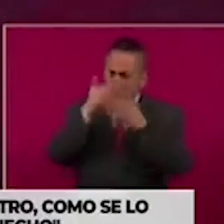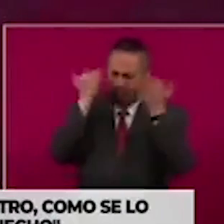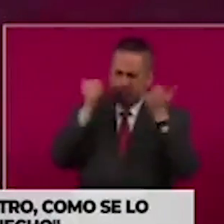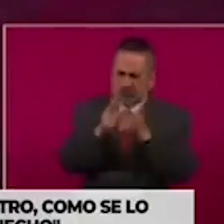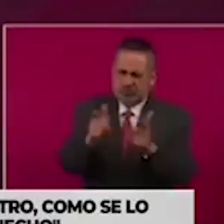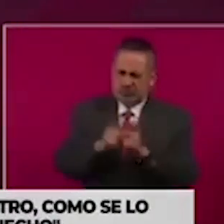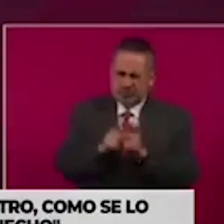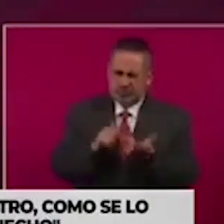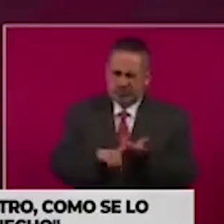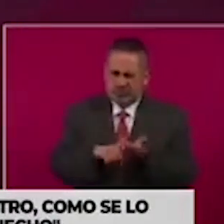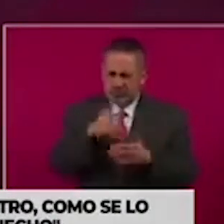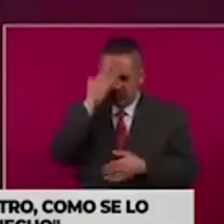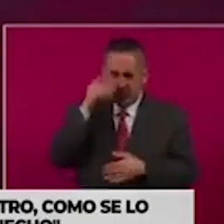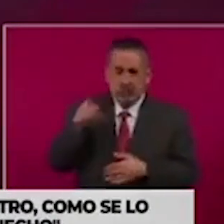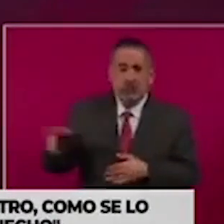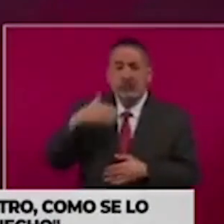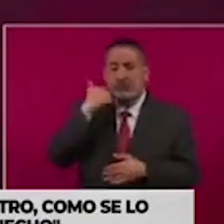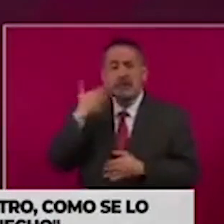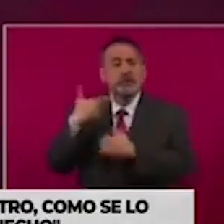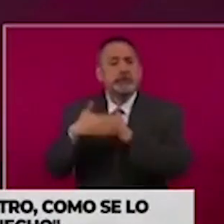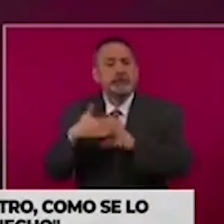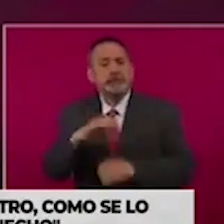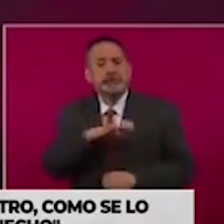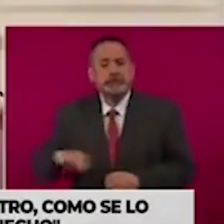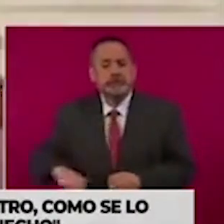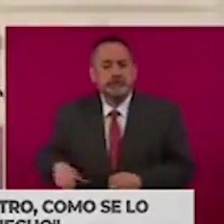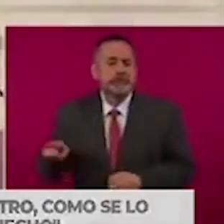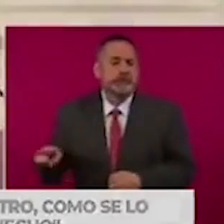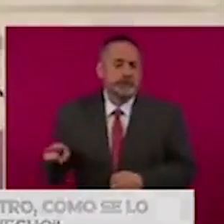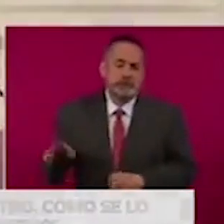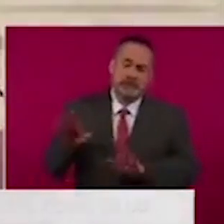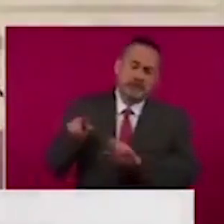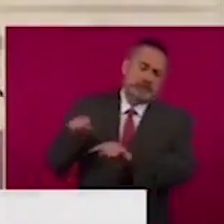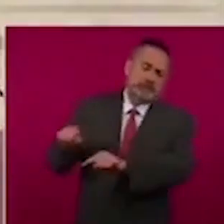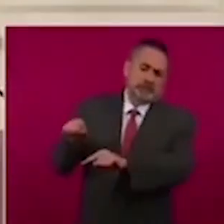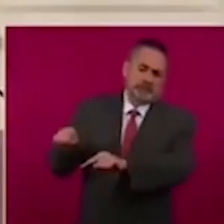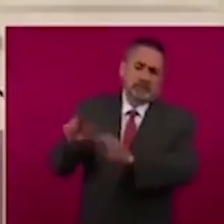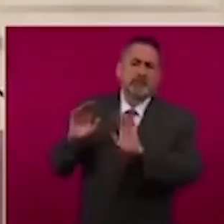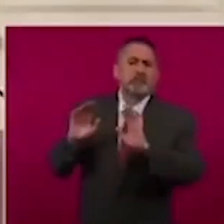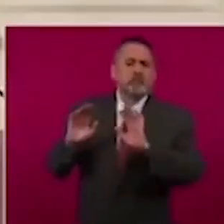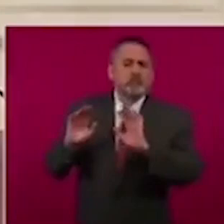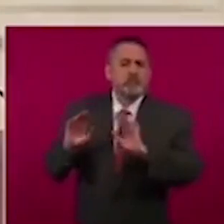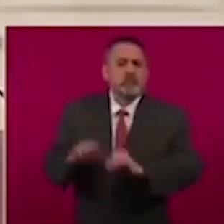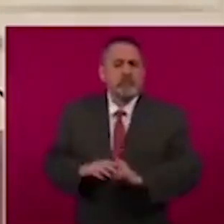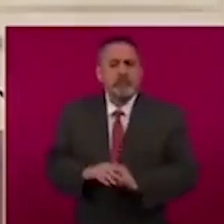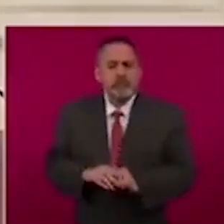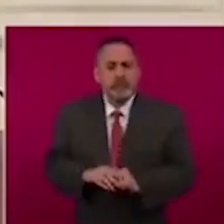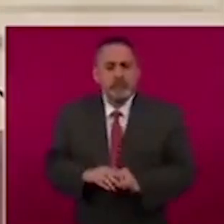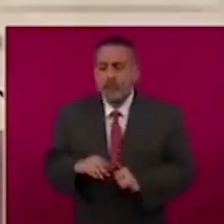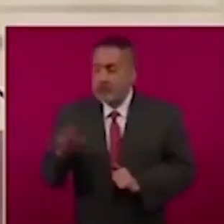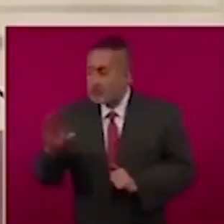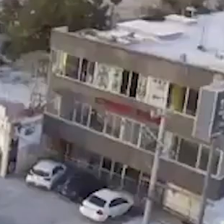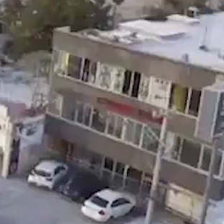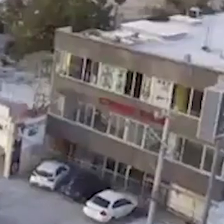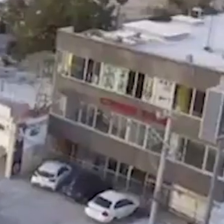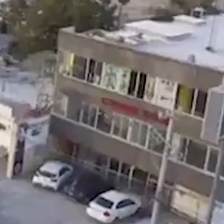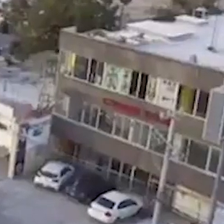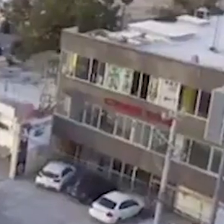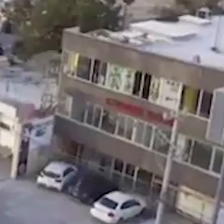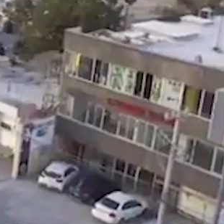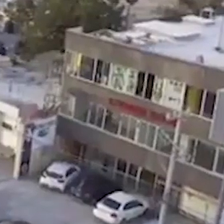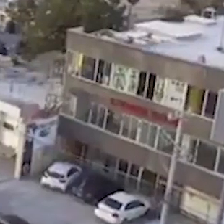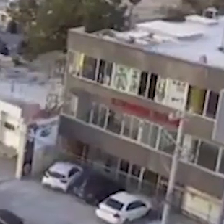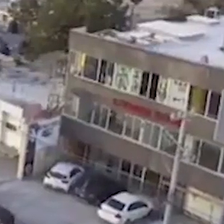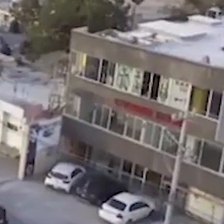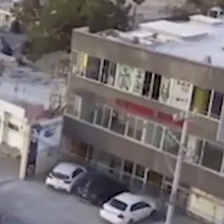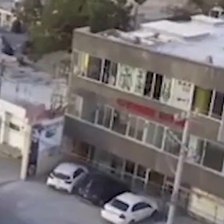al pueblo y sobre todo estar del lado de los trabajadores. Por eso hoy le recuerdo al presidente de la República que en Monclova y que la región centro también es México